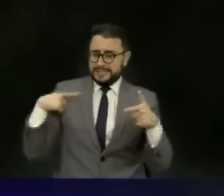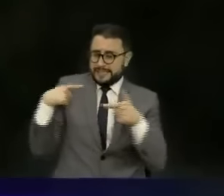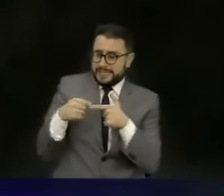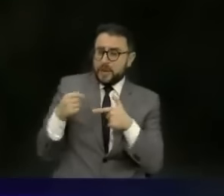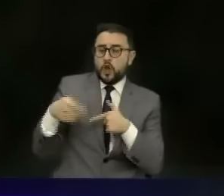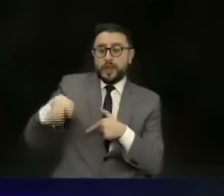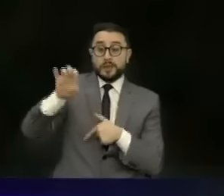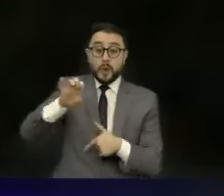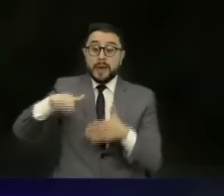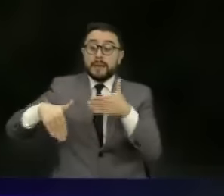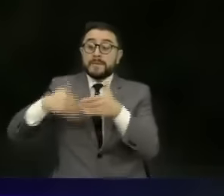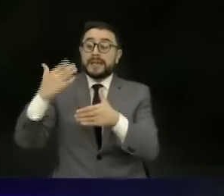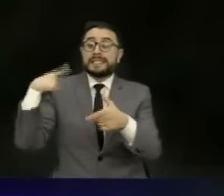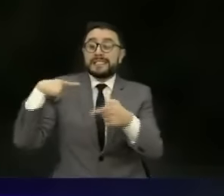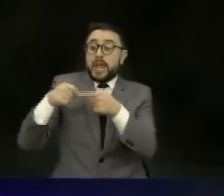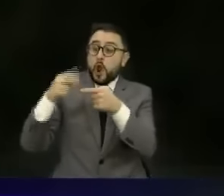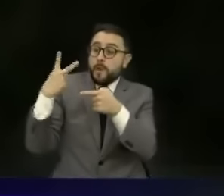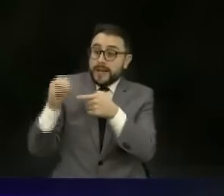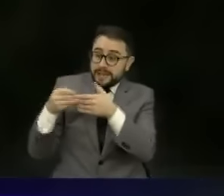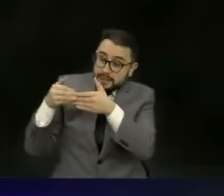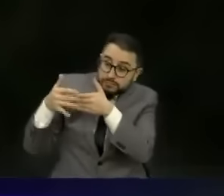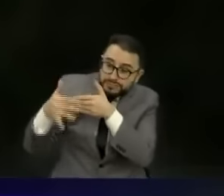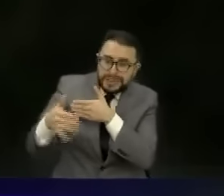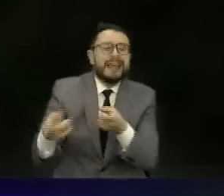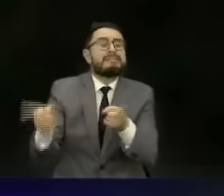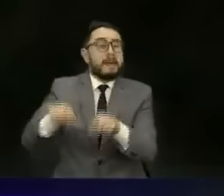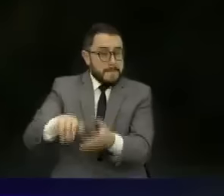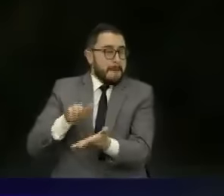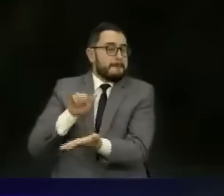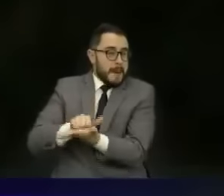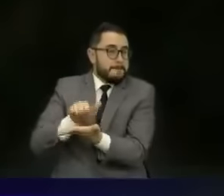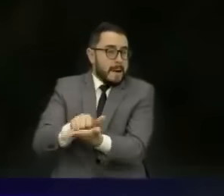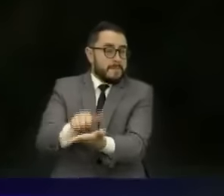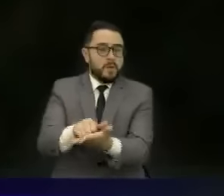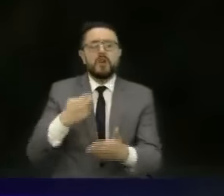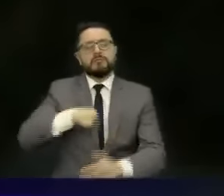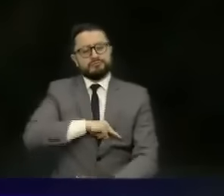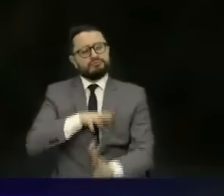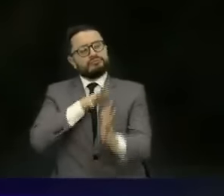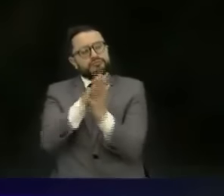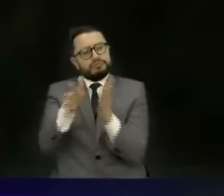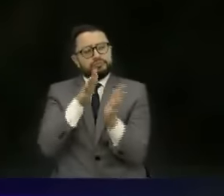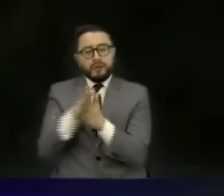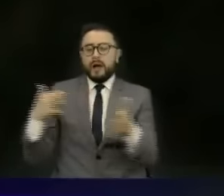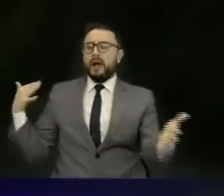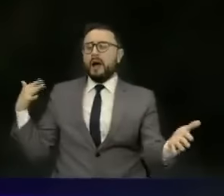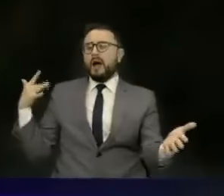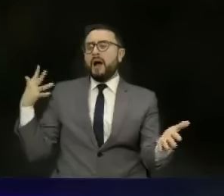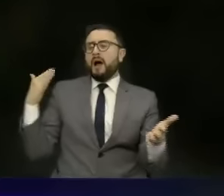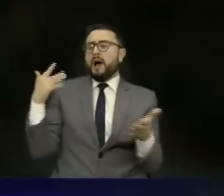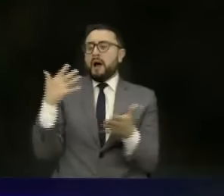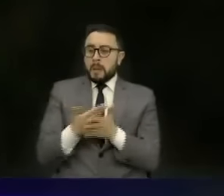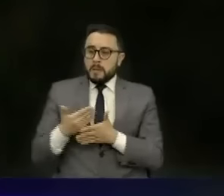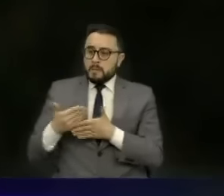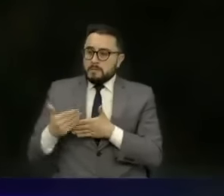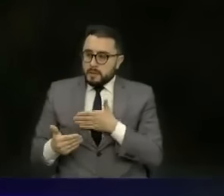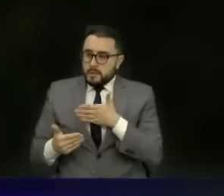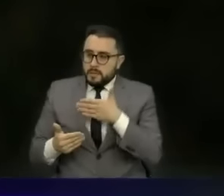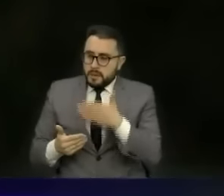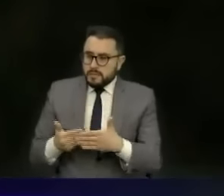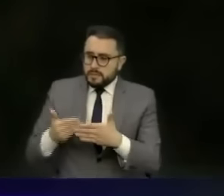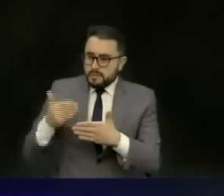y comenzamos el XX así. Y la historia que nos contaban fue trazando la construcción